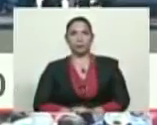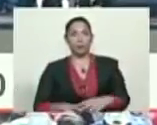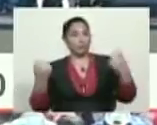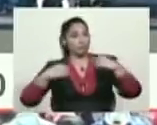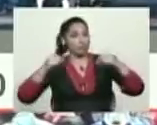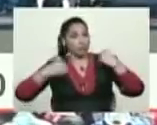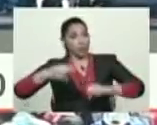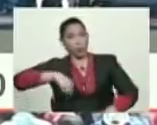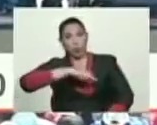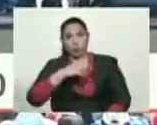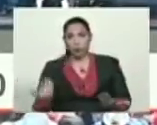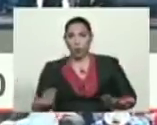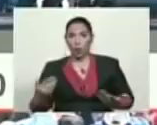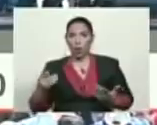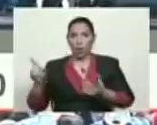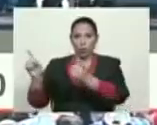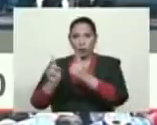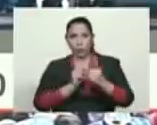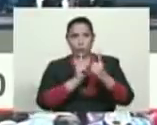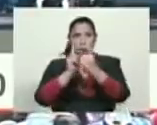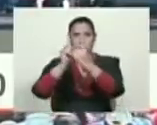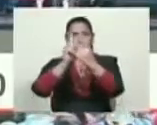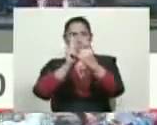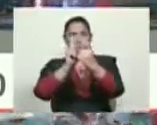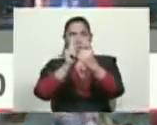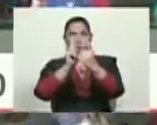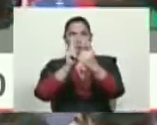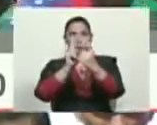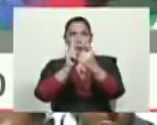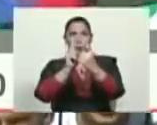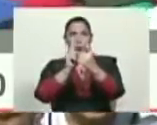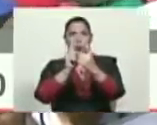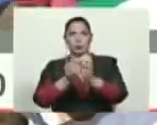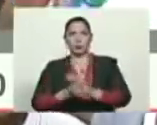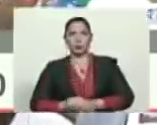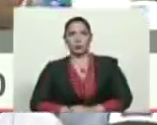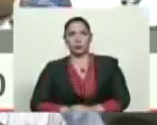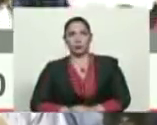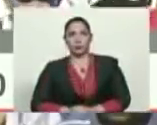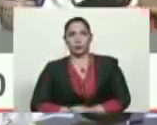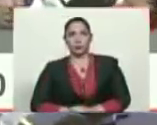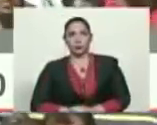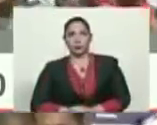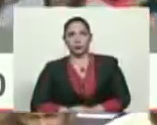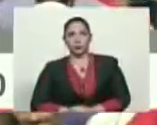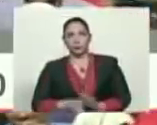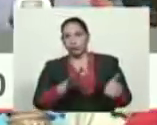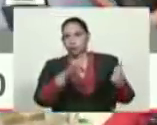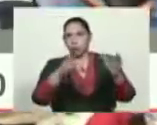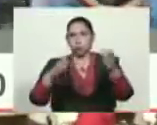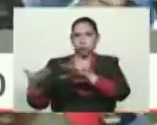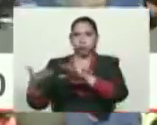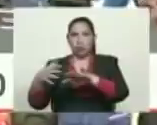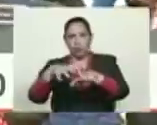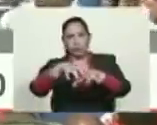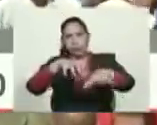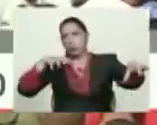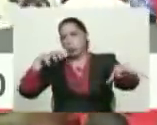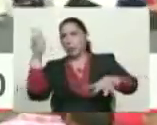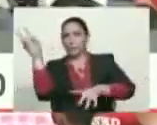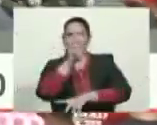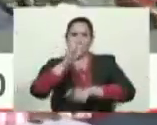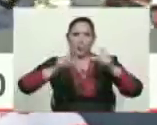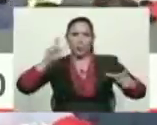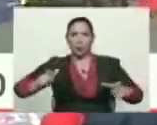preparémonos para una persecución sin límites, para asesinatos en masa de venezolanos y